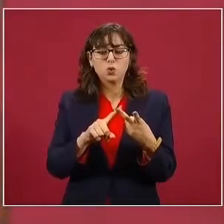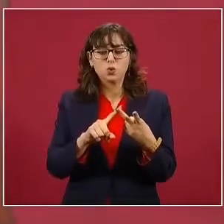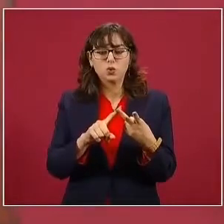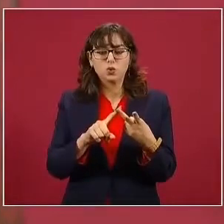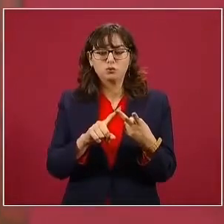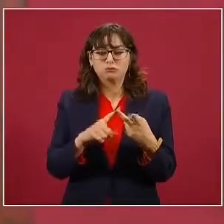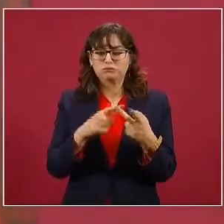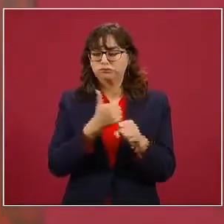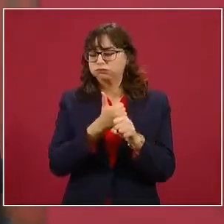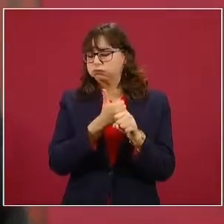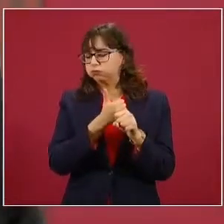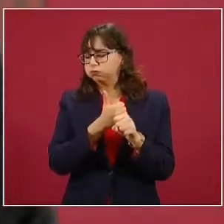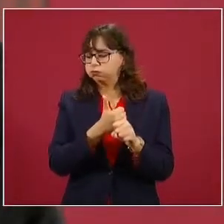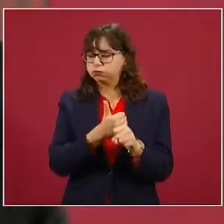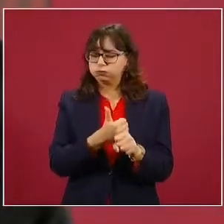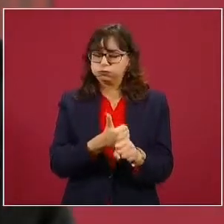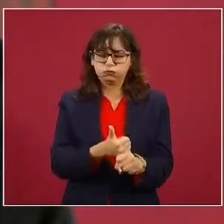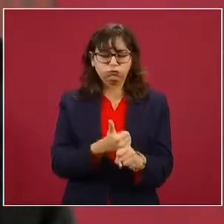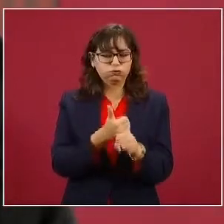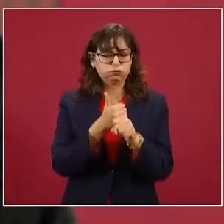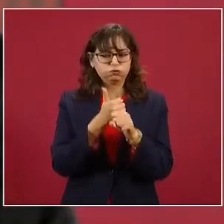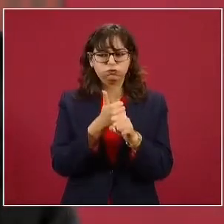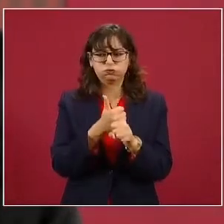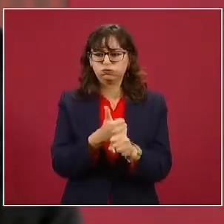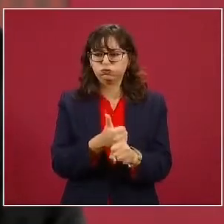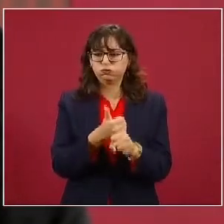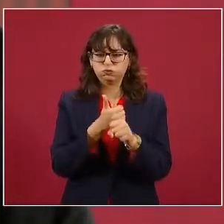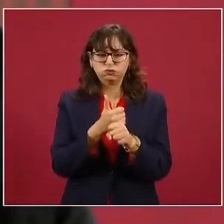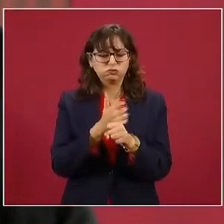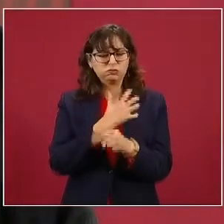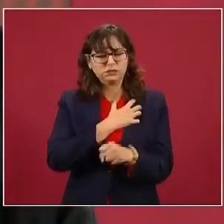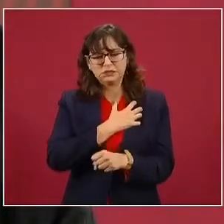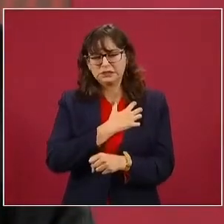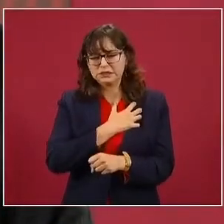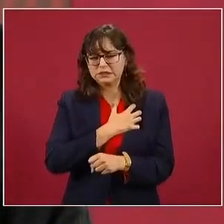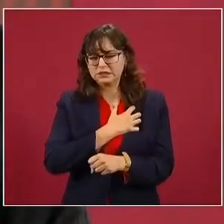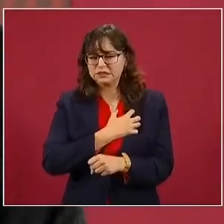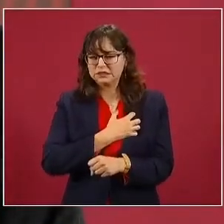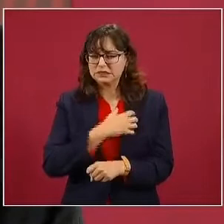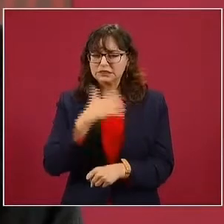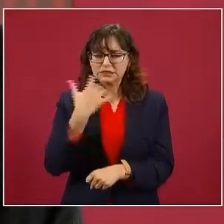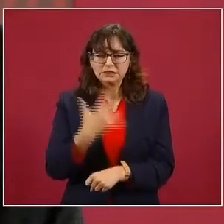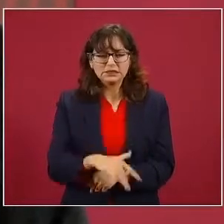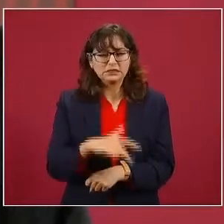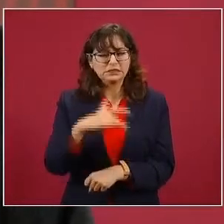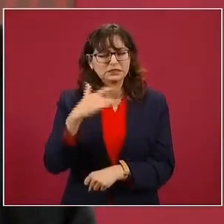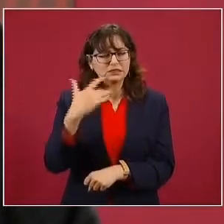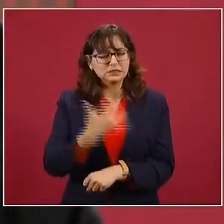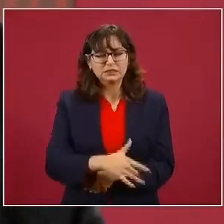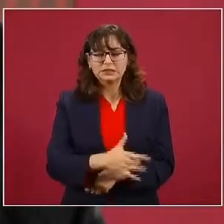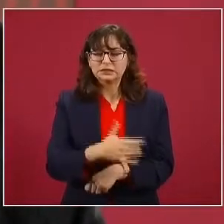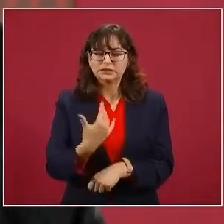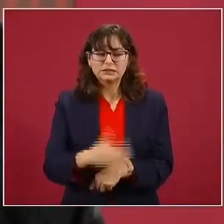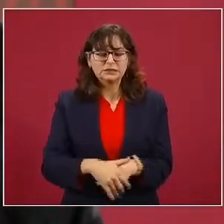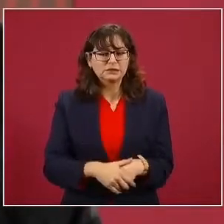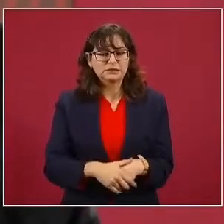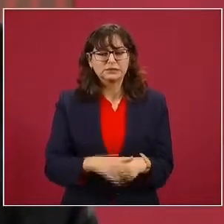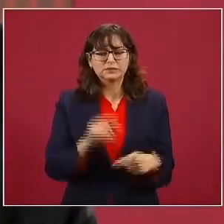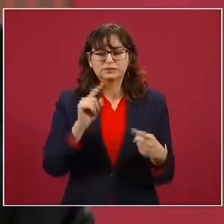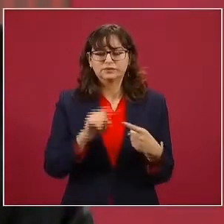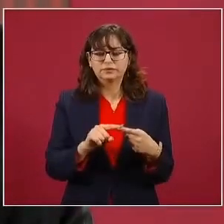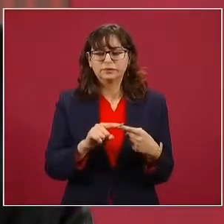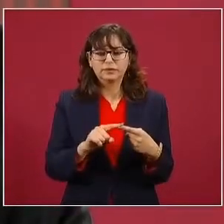que han sufrido mucho, que nos duele lo que está pasando con el pueblo peruano,